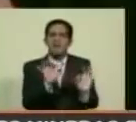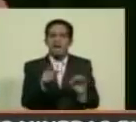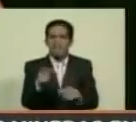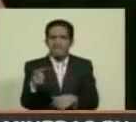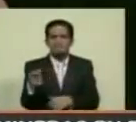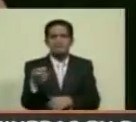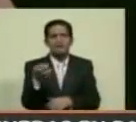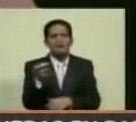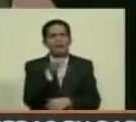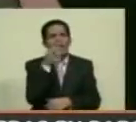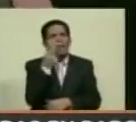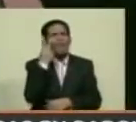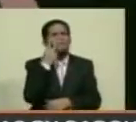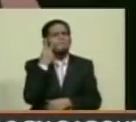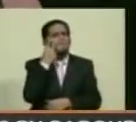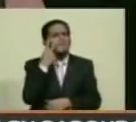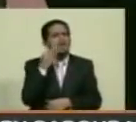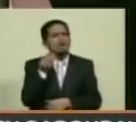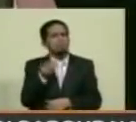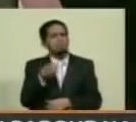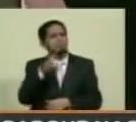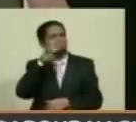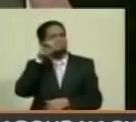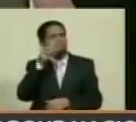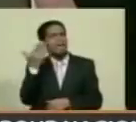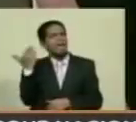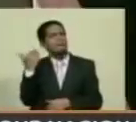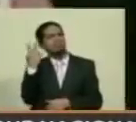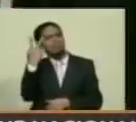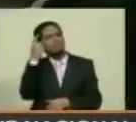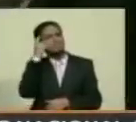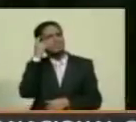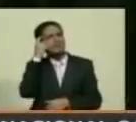consumió en esa tasca hace 2 días.